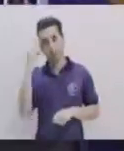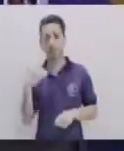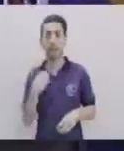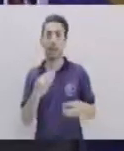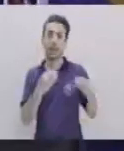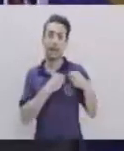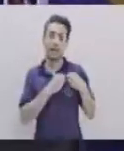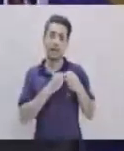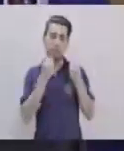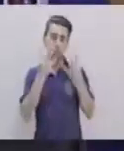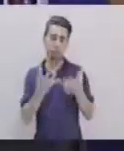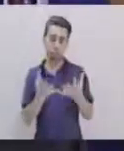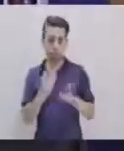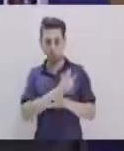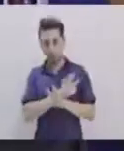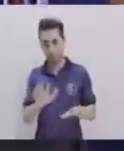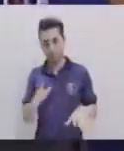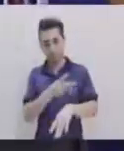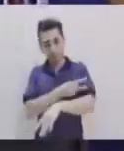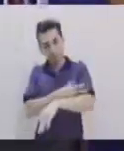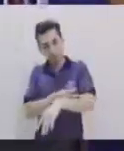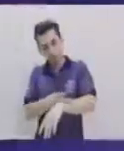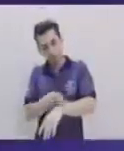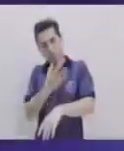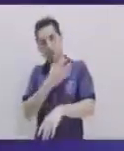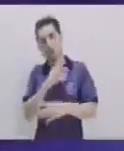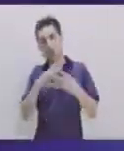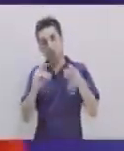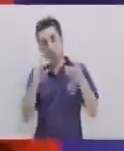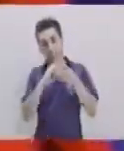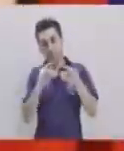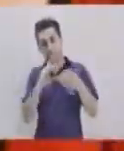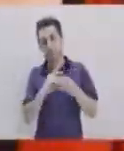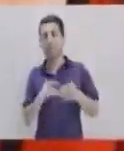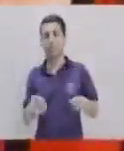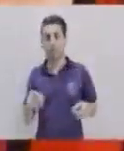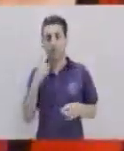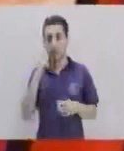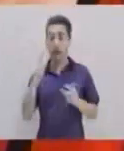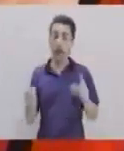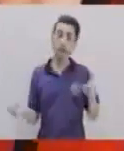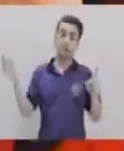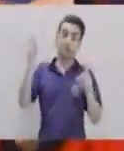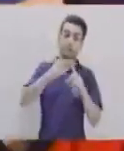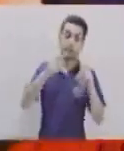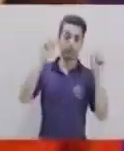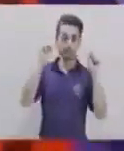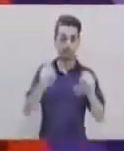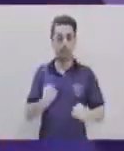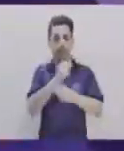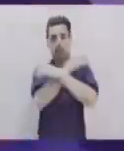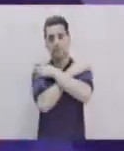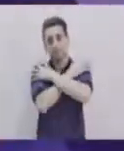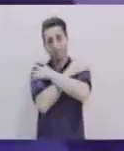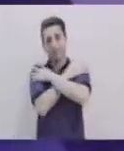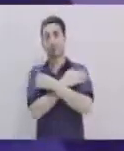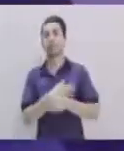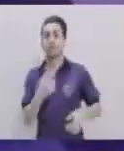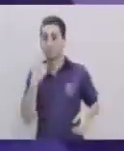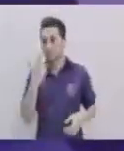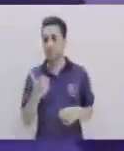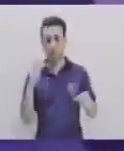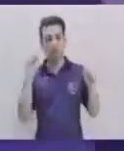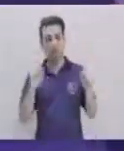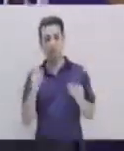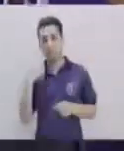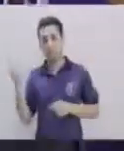bien, y con esto terminamos nuestro hermoso cuento, hasta que podamos abrazarnos. Entonces se dieron cuenta, ¿verdad